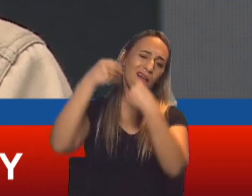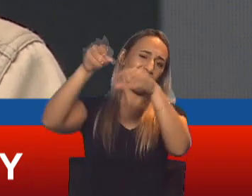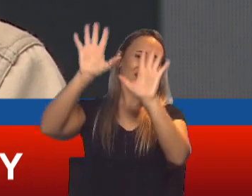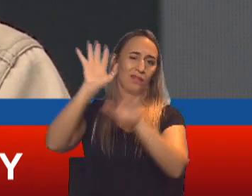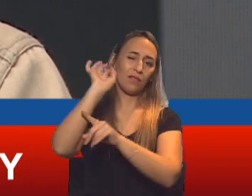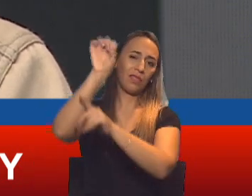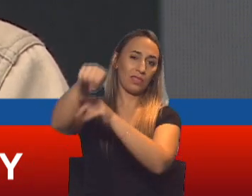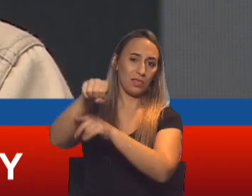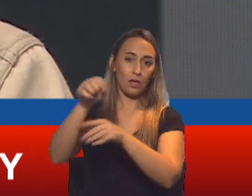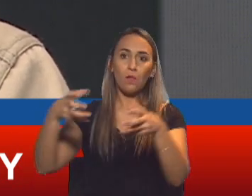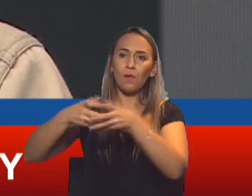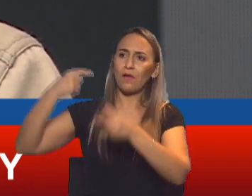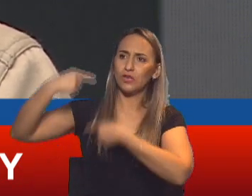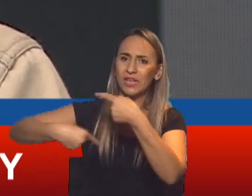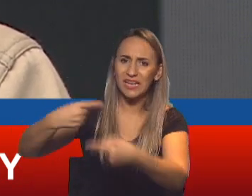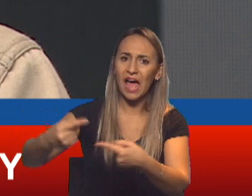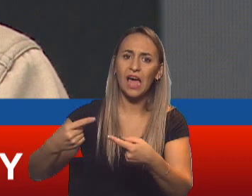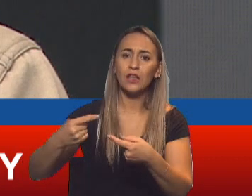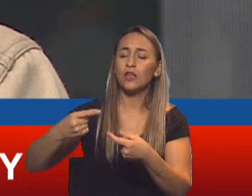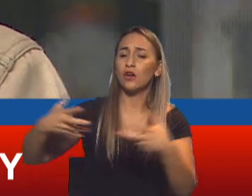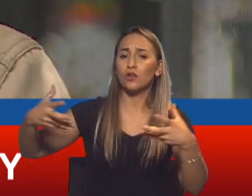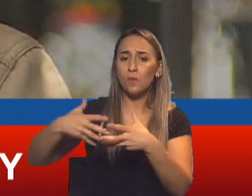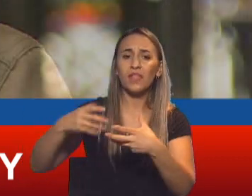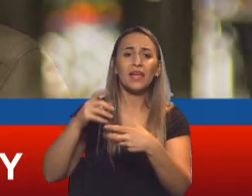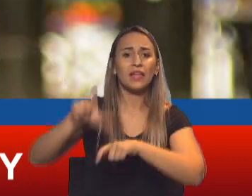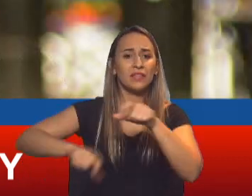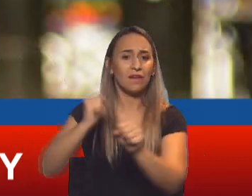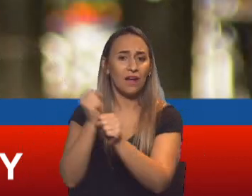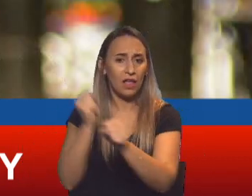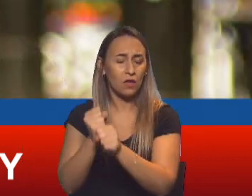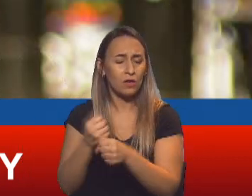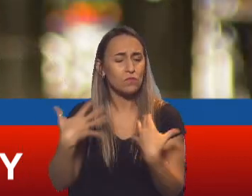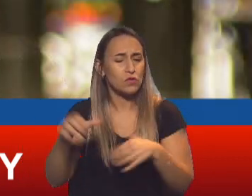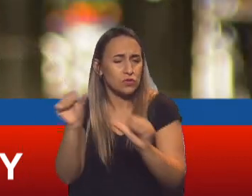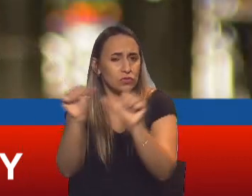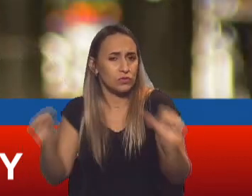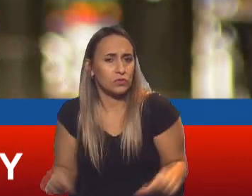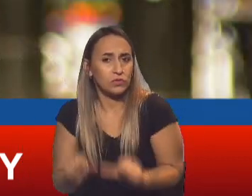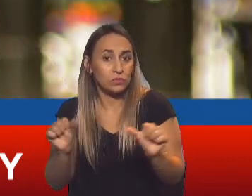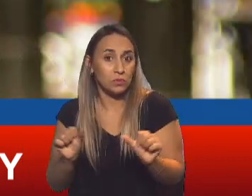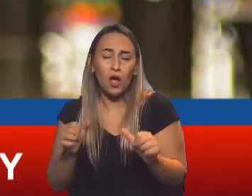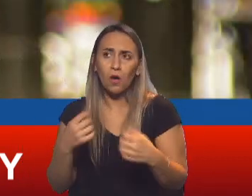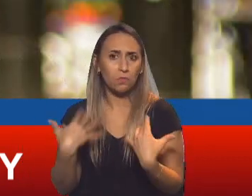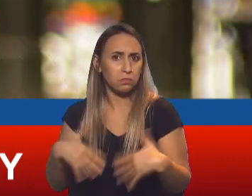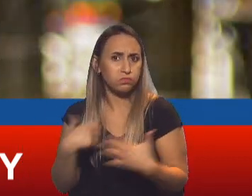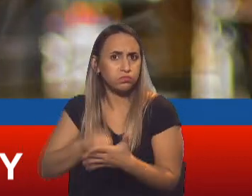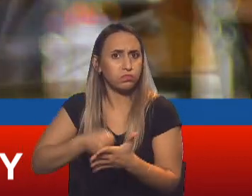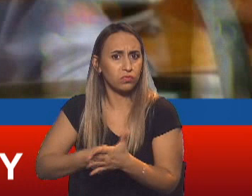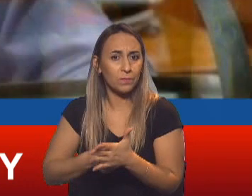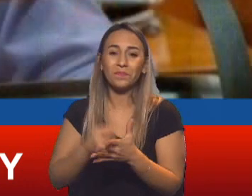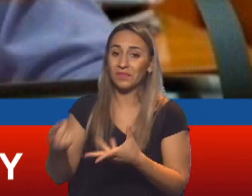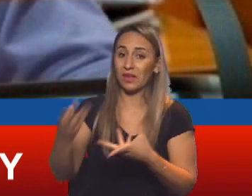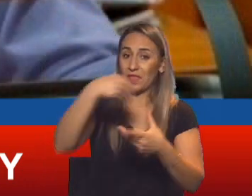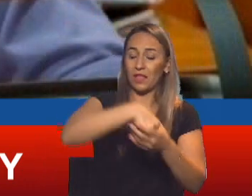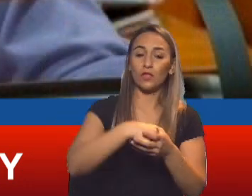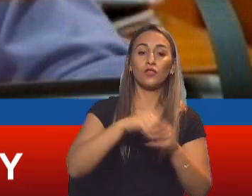pueblos originarios, de una clase trabajadora muy sacrificada, pero también heroica, ¿no? Vilca formará parte del bloque de 4 diputados que el